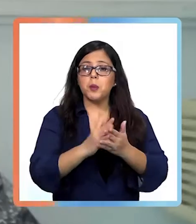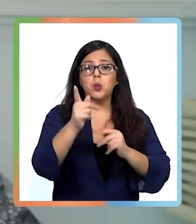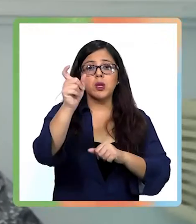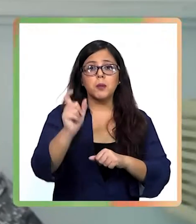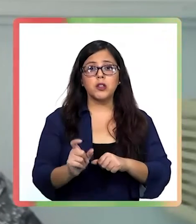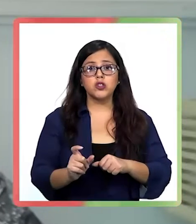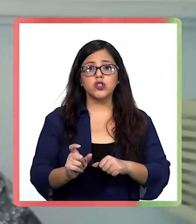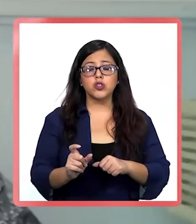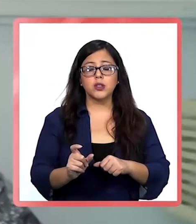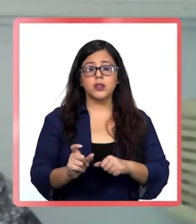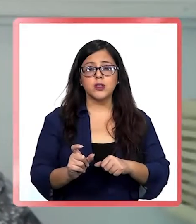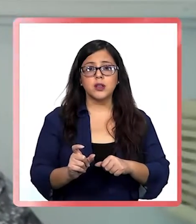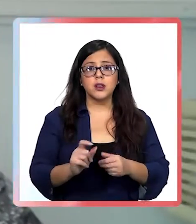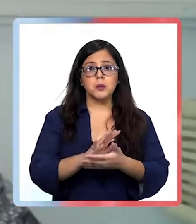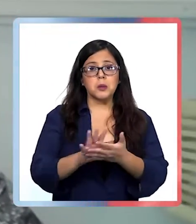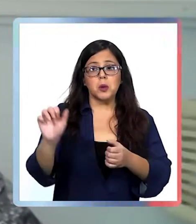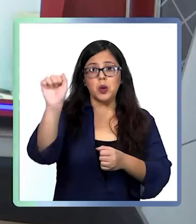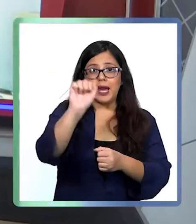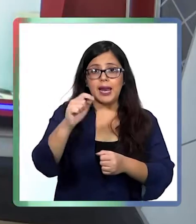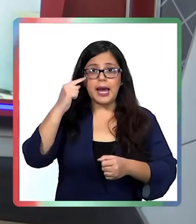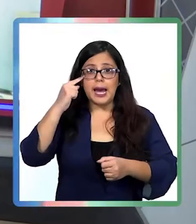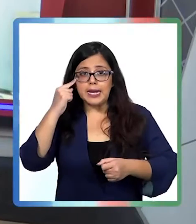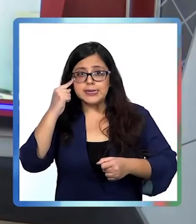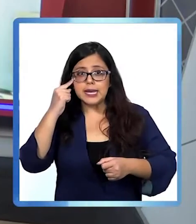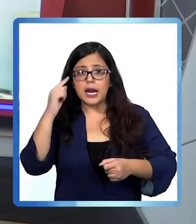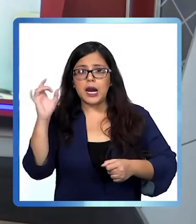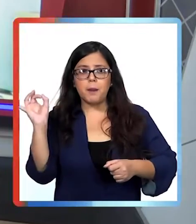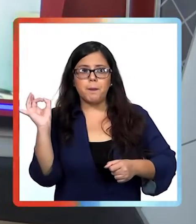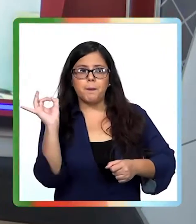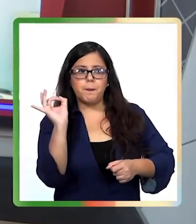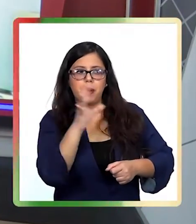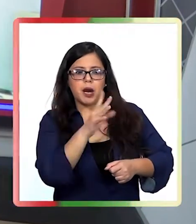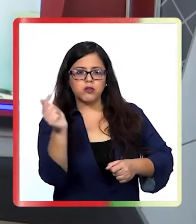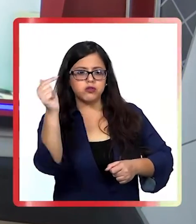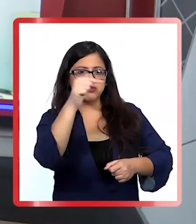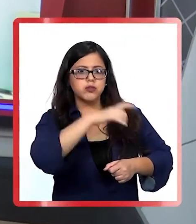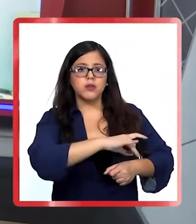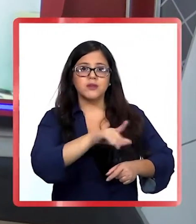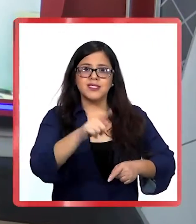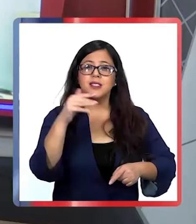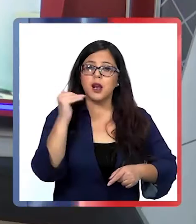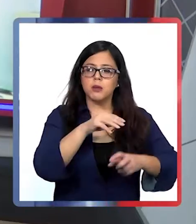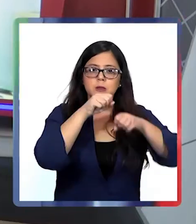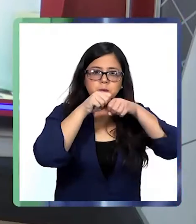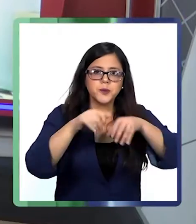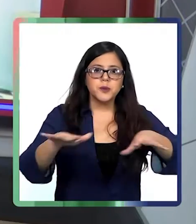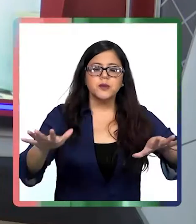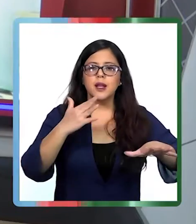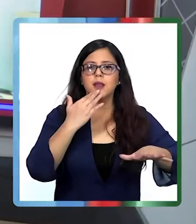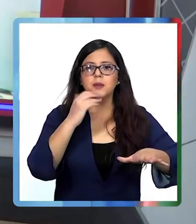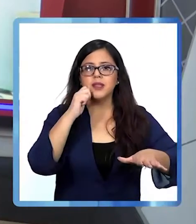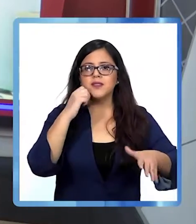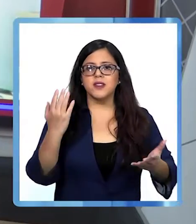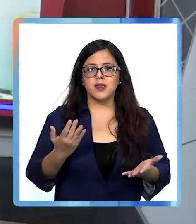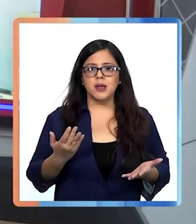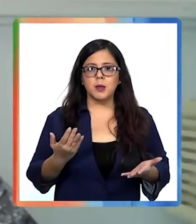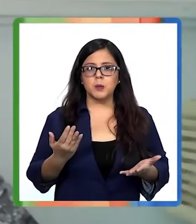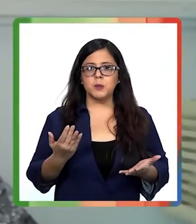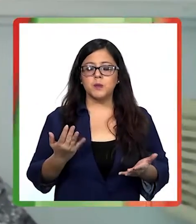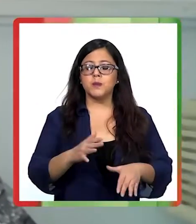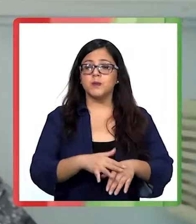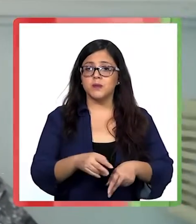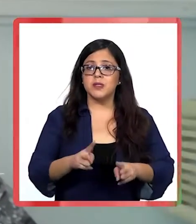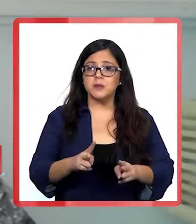horas, una persona que está en extremo en Asia puede llegar a Chile. Entonces, esa rapidez de viaje